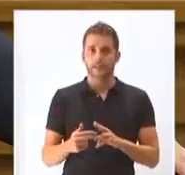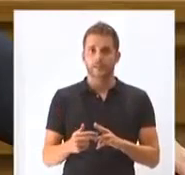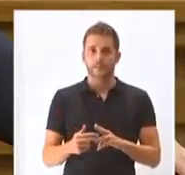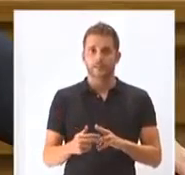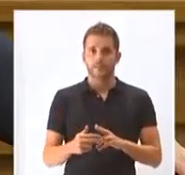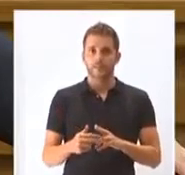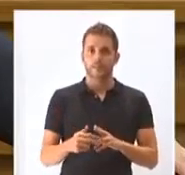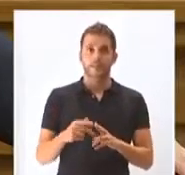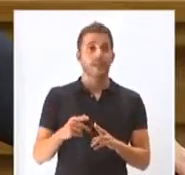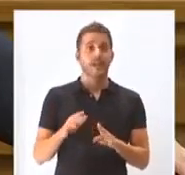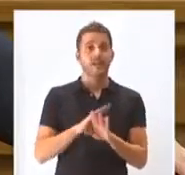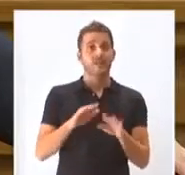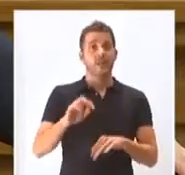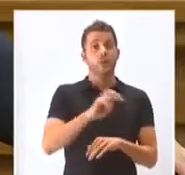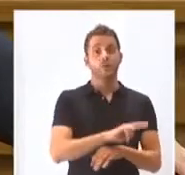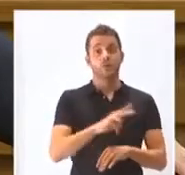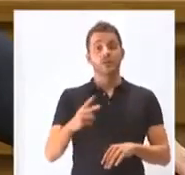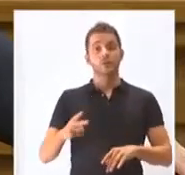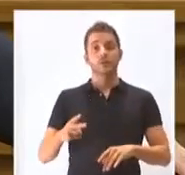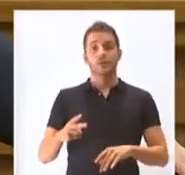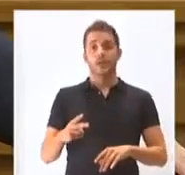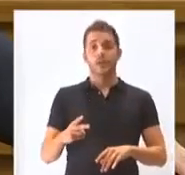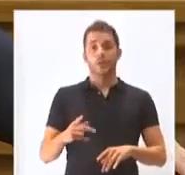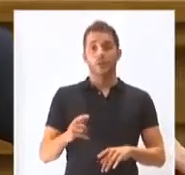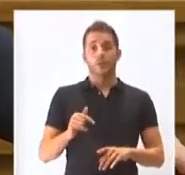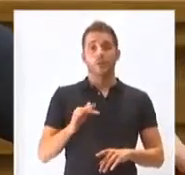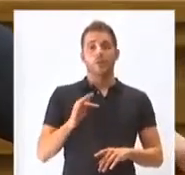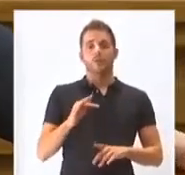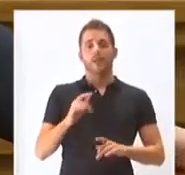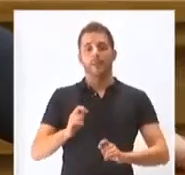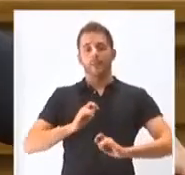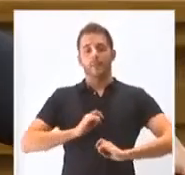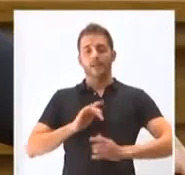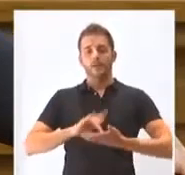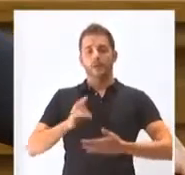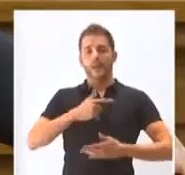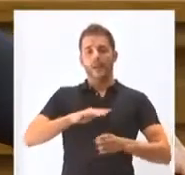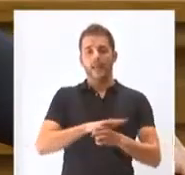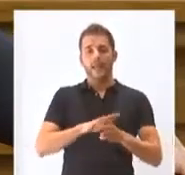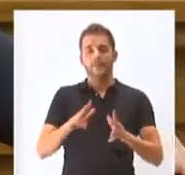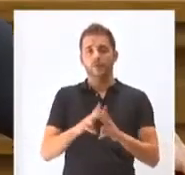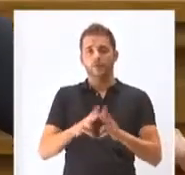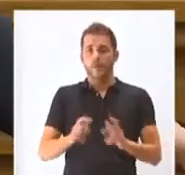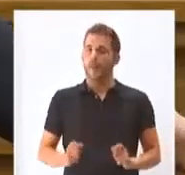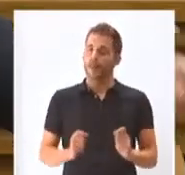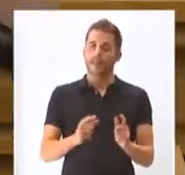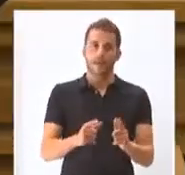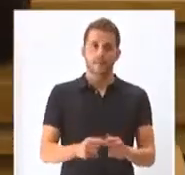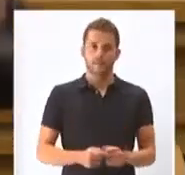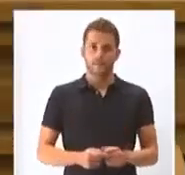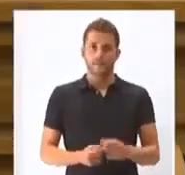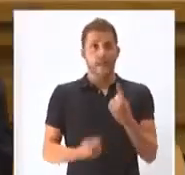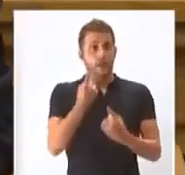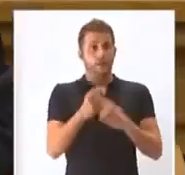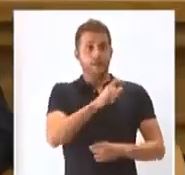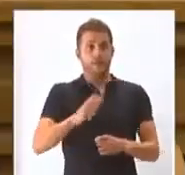se compensan se compensan con lo que ayudamos en el ámbito social hay quien puede trabajar para